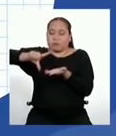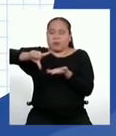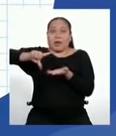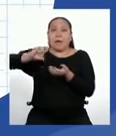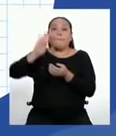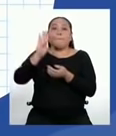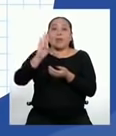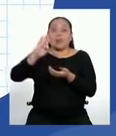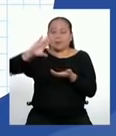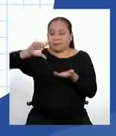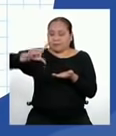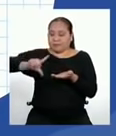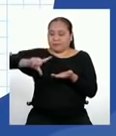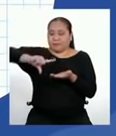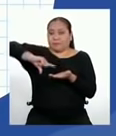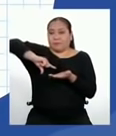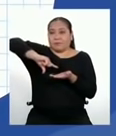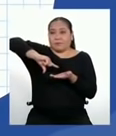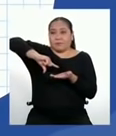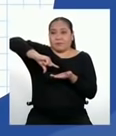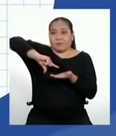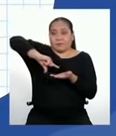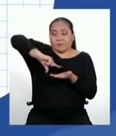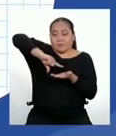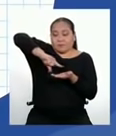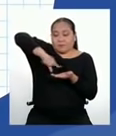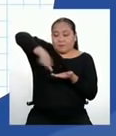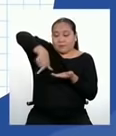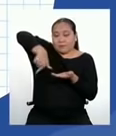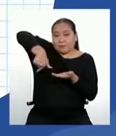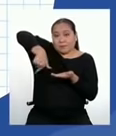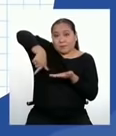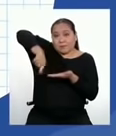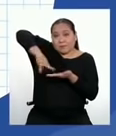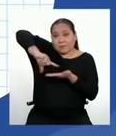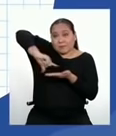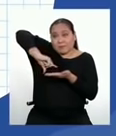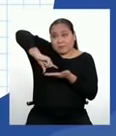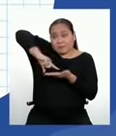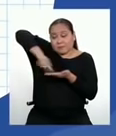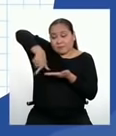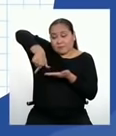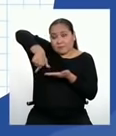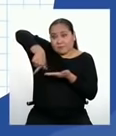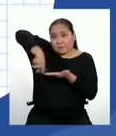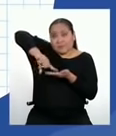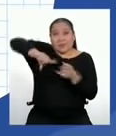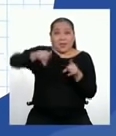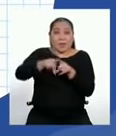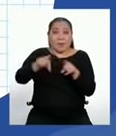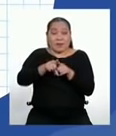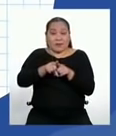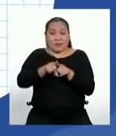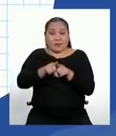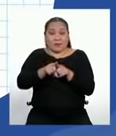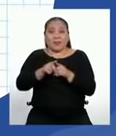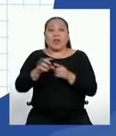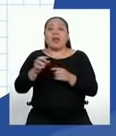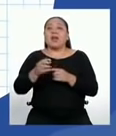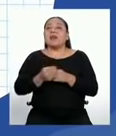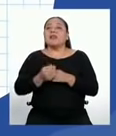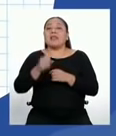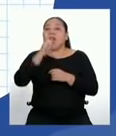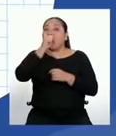del segmento AB de color azul. Luego trazo una circunferencia con radio de longitud 5 centímetros, graficada de